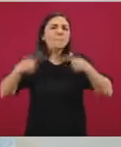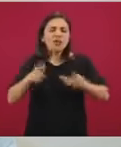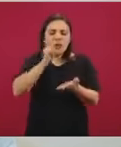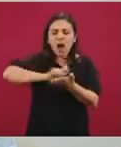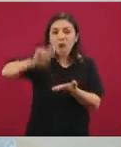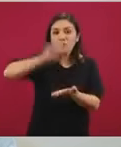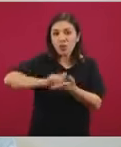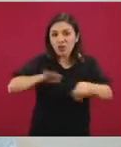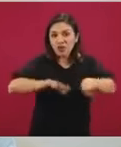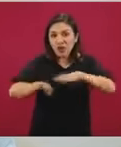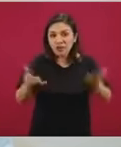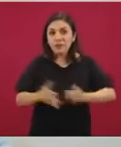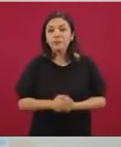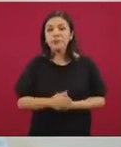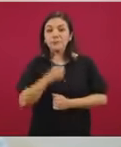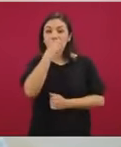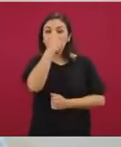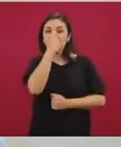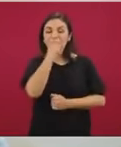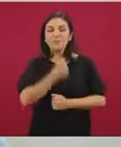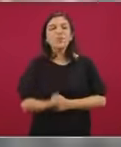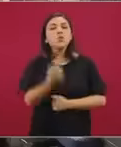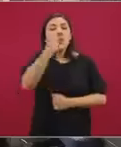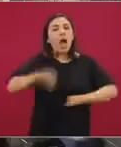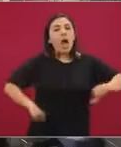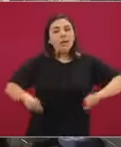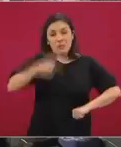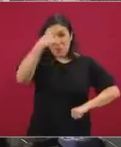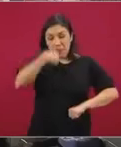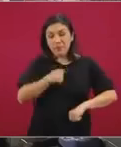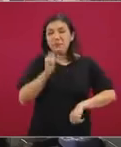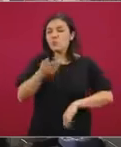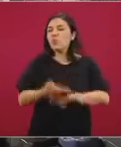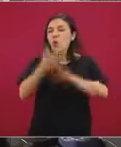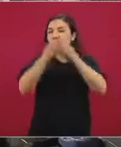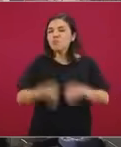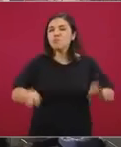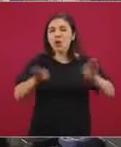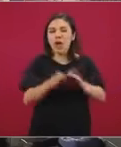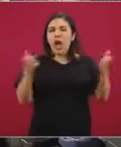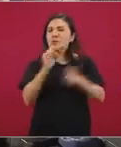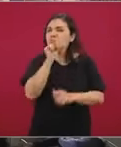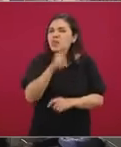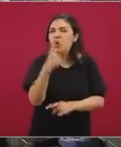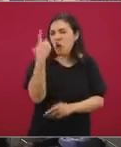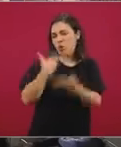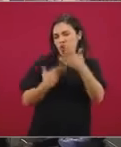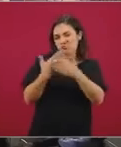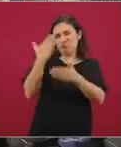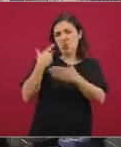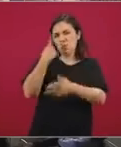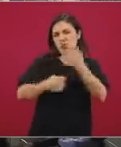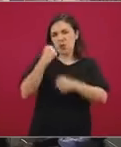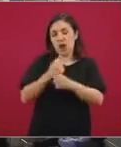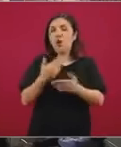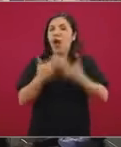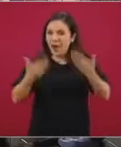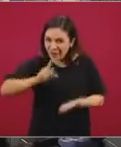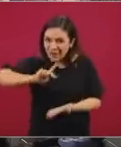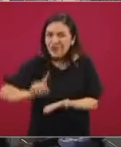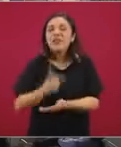autores. Una de las actividades para nosotros que es muy importante, que hicimos el año pasado y que haremos ahora,